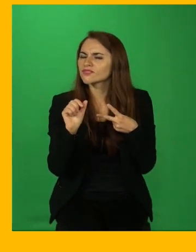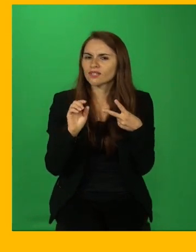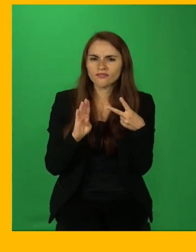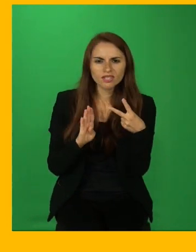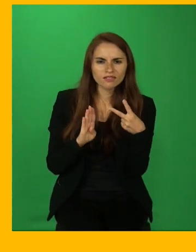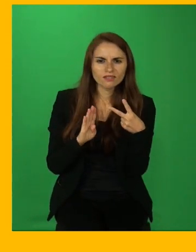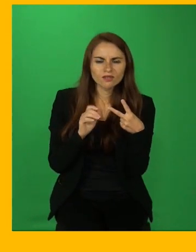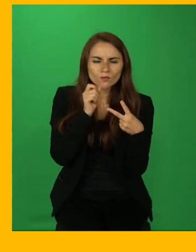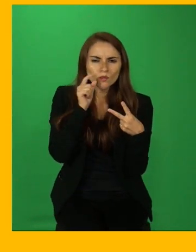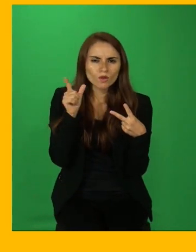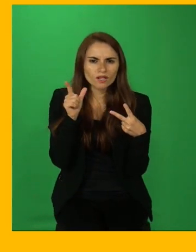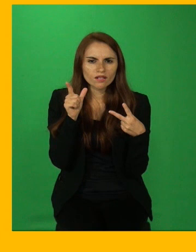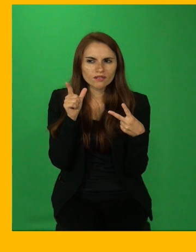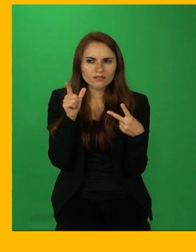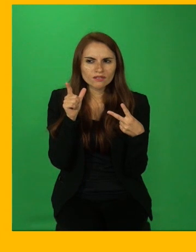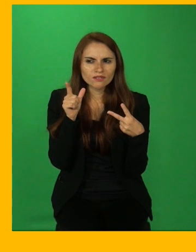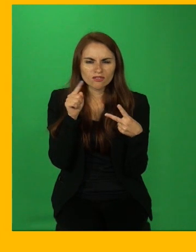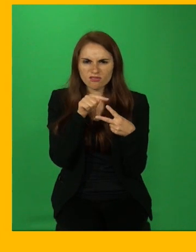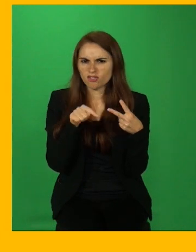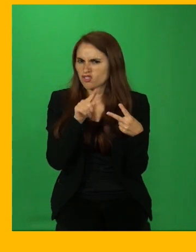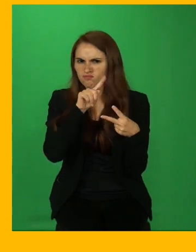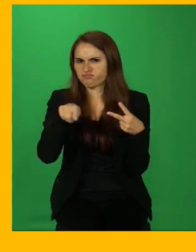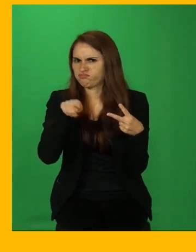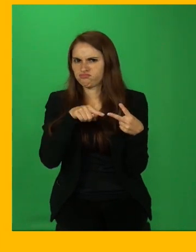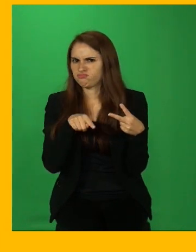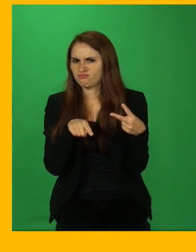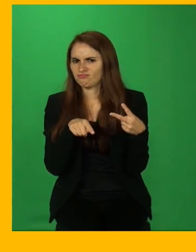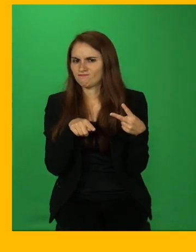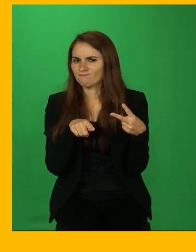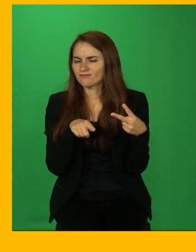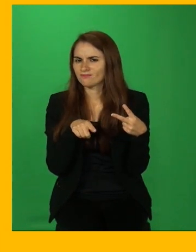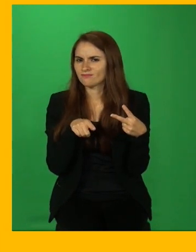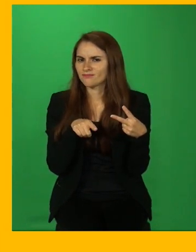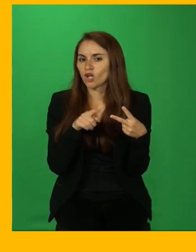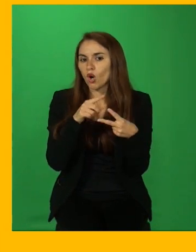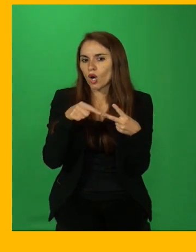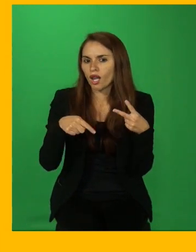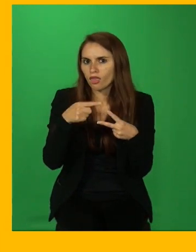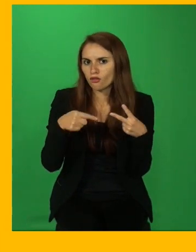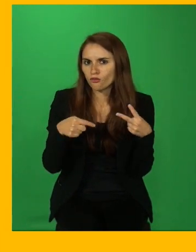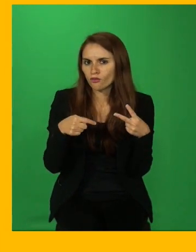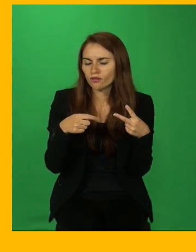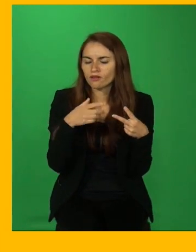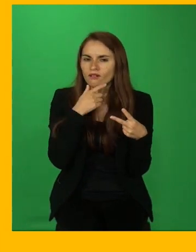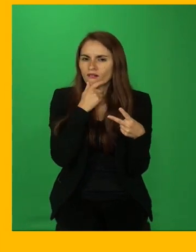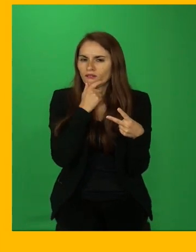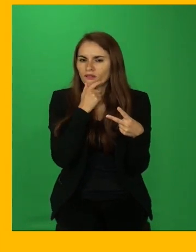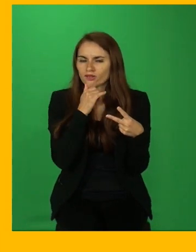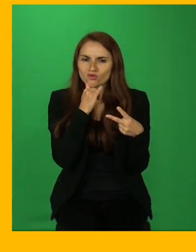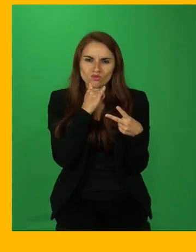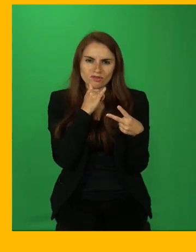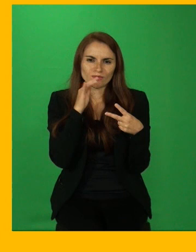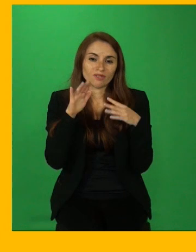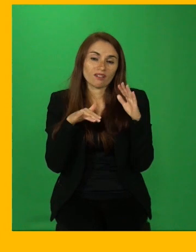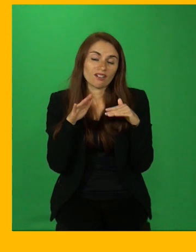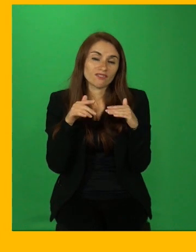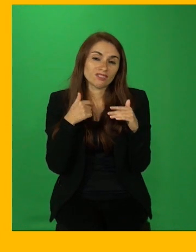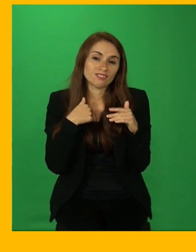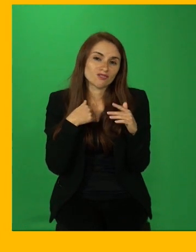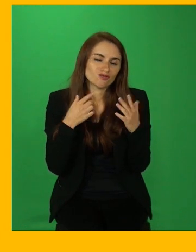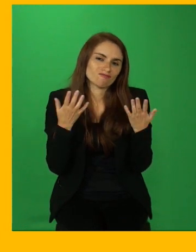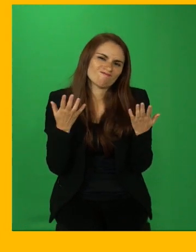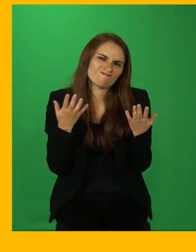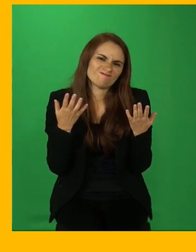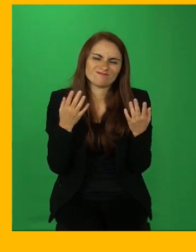ve ninguna de las dos profesoras no la verdad es que son las dos no sé porque ustedes saben que cada cierto tiempo a mí